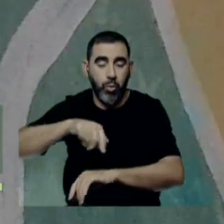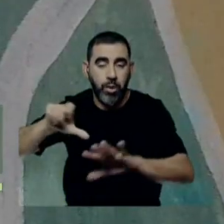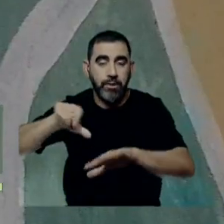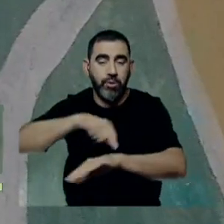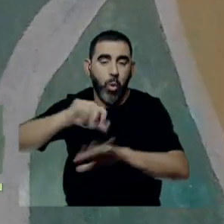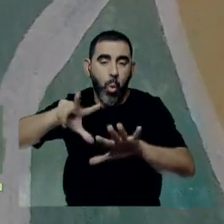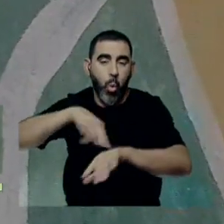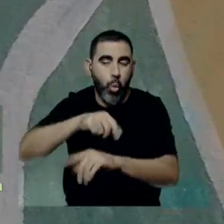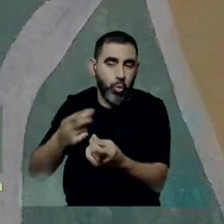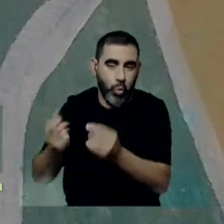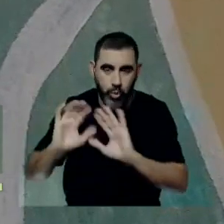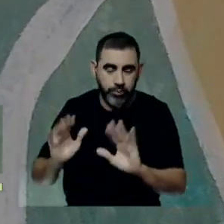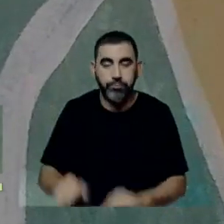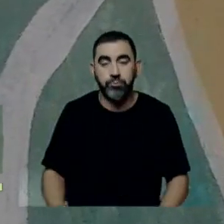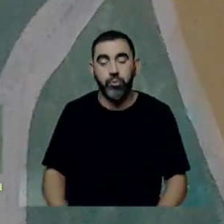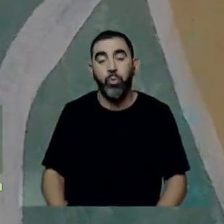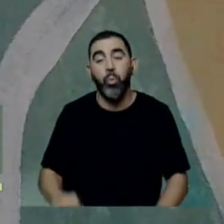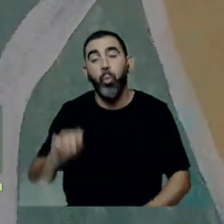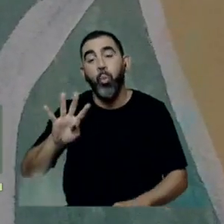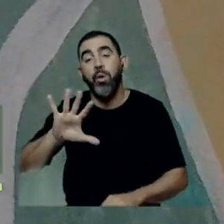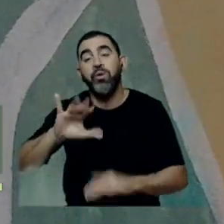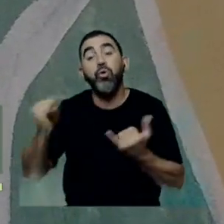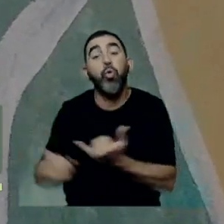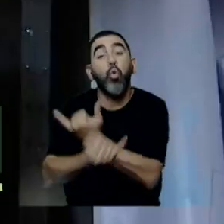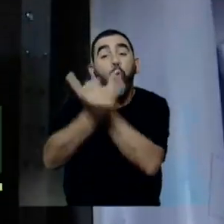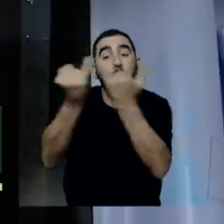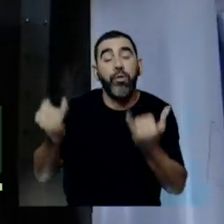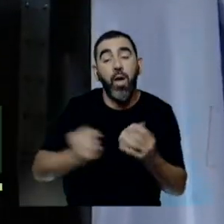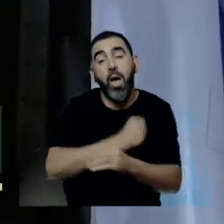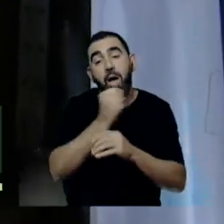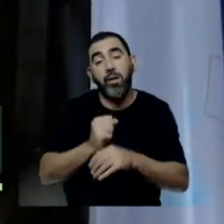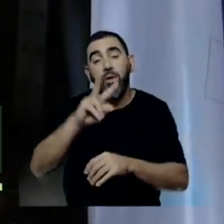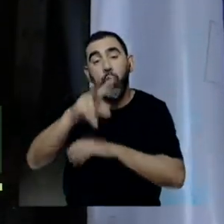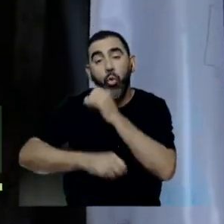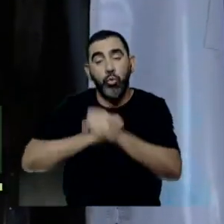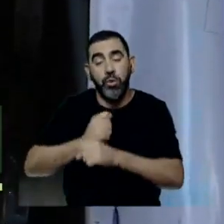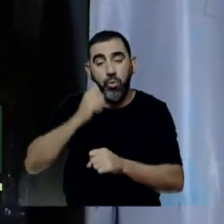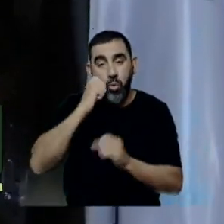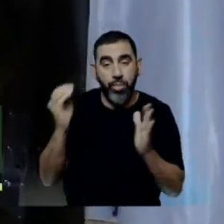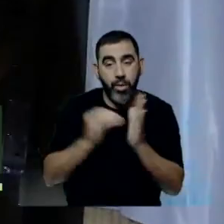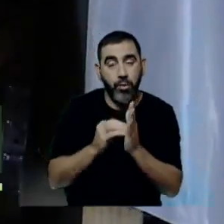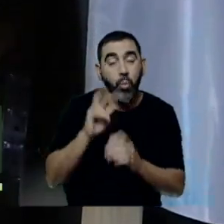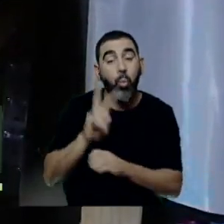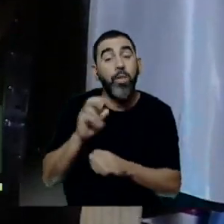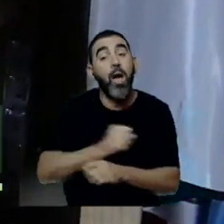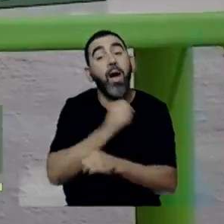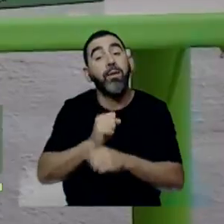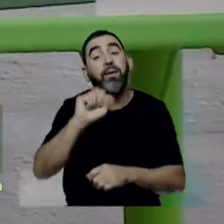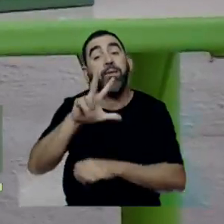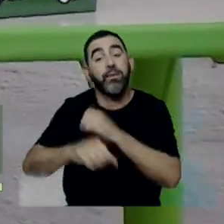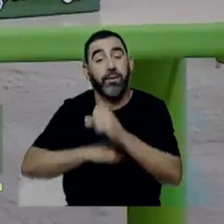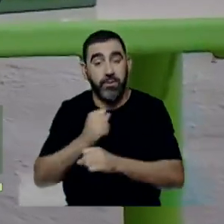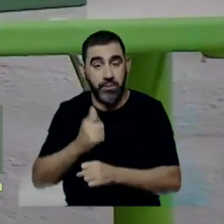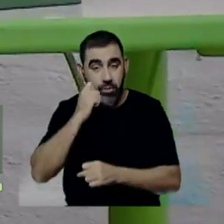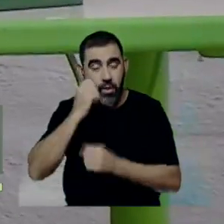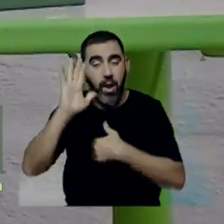2, 4, 6 horas, 8 horas, lo que ellas necesitaran. Eran de 45 días hasta los 2 años, los anotaban, pero los cuidaban hasta los 3 años. La